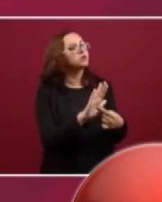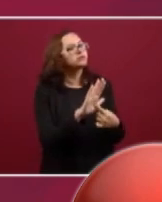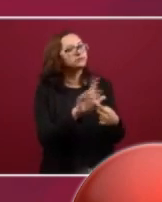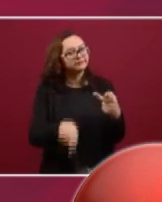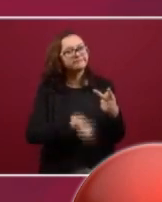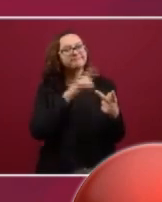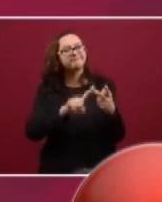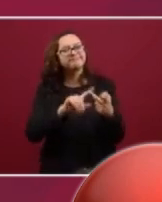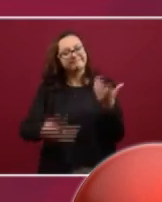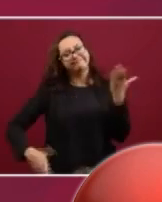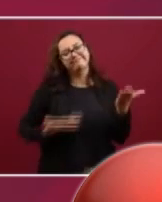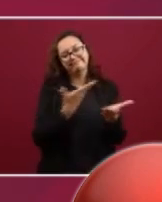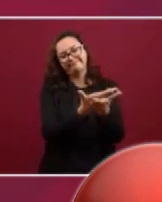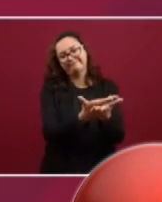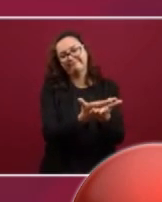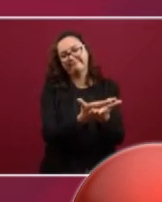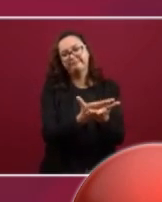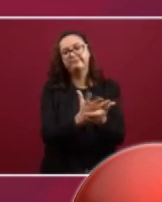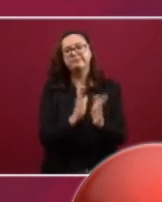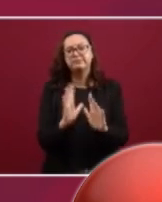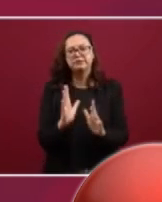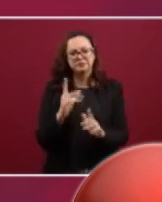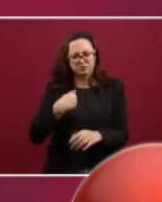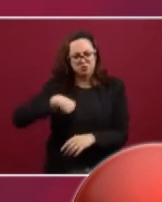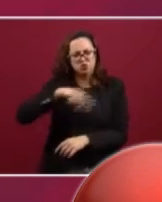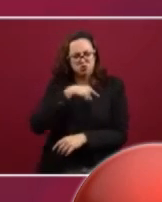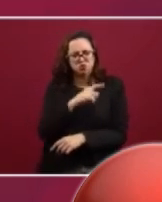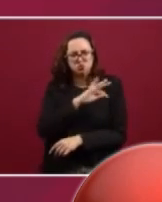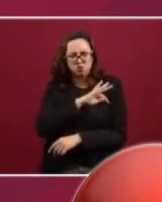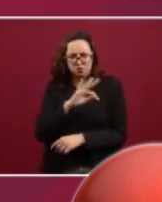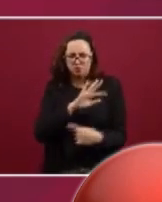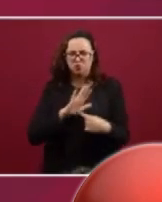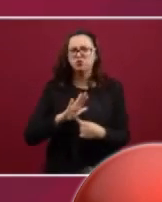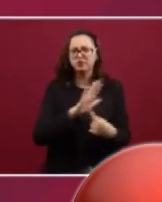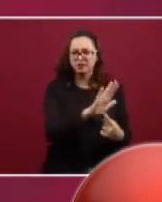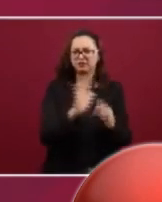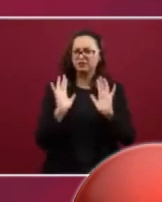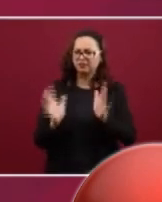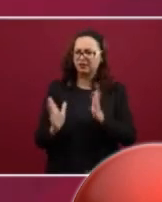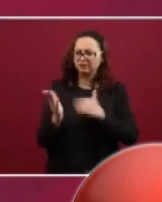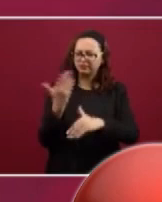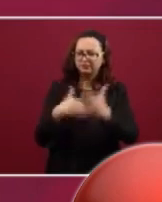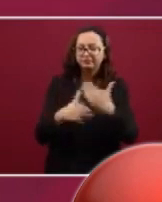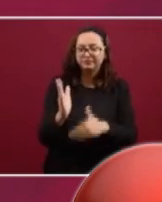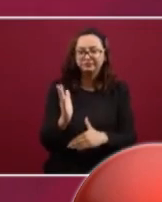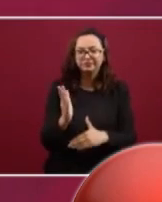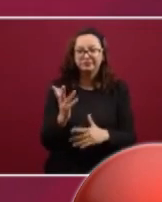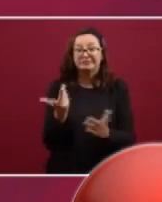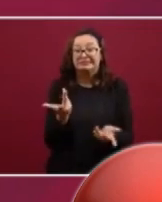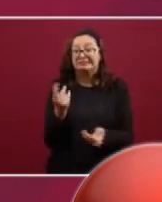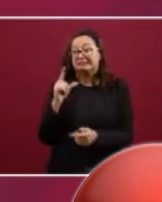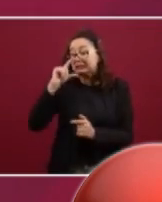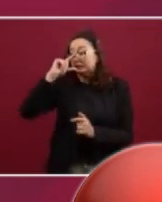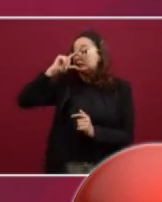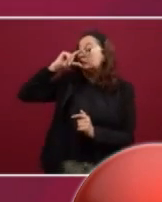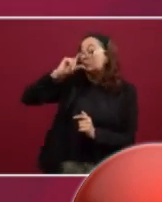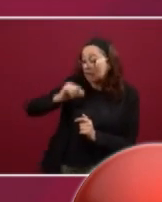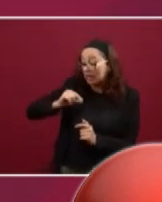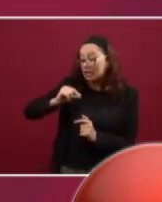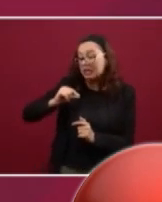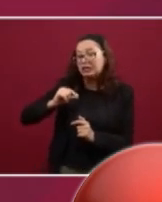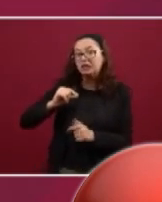base de que ya pudimos tener un avance, un éxito nuestro. Caso contrario, pues dudo mucho que tuviéramos el